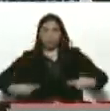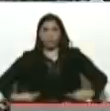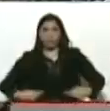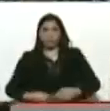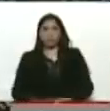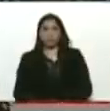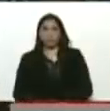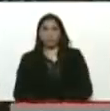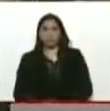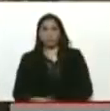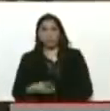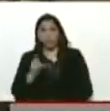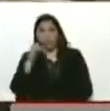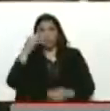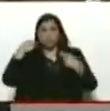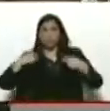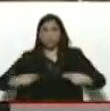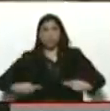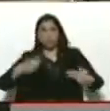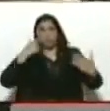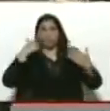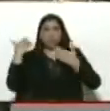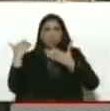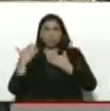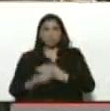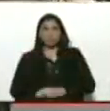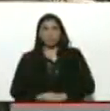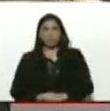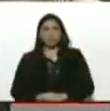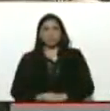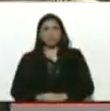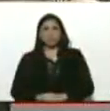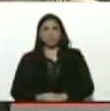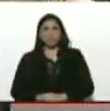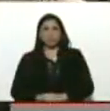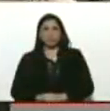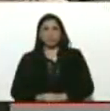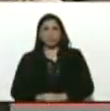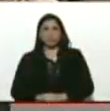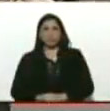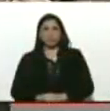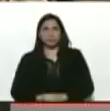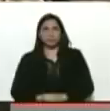ahí están los uniformes, podemos apreciar aquí